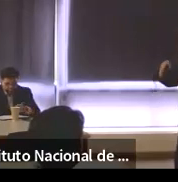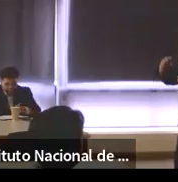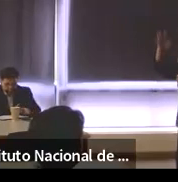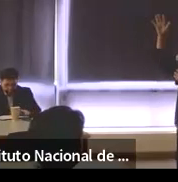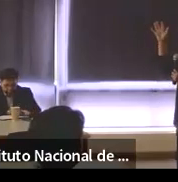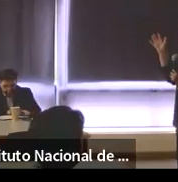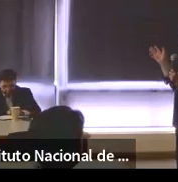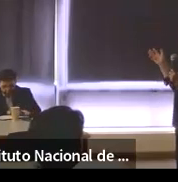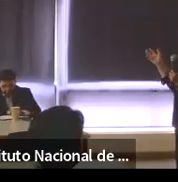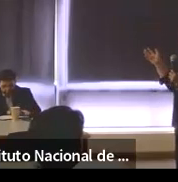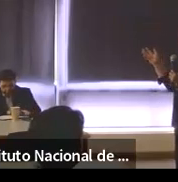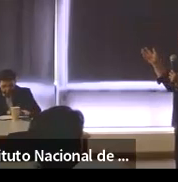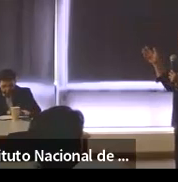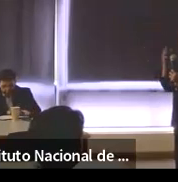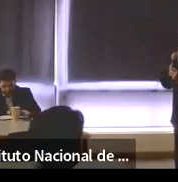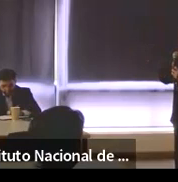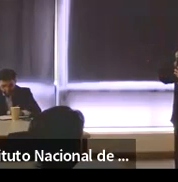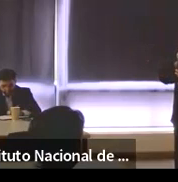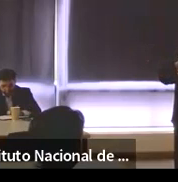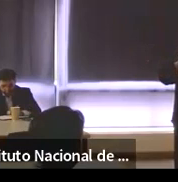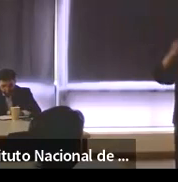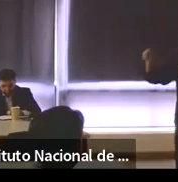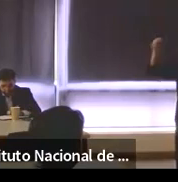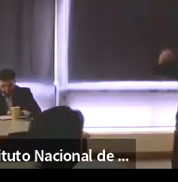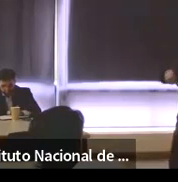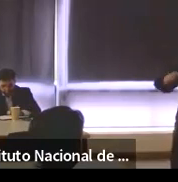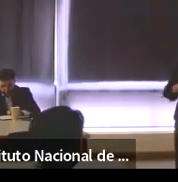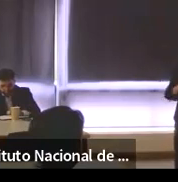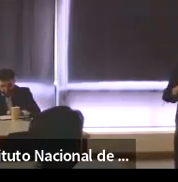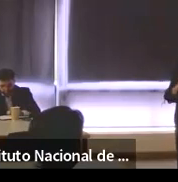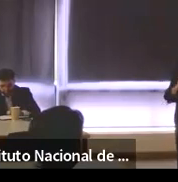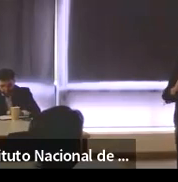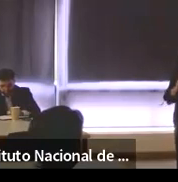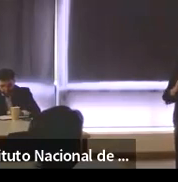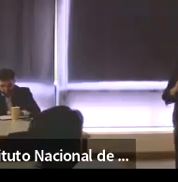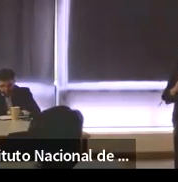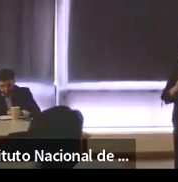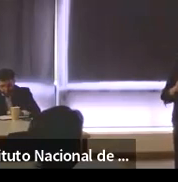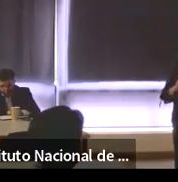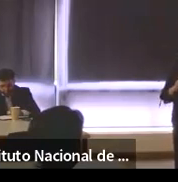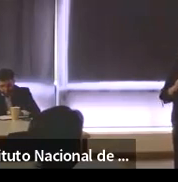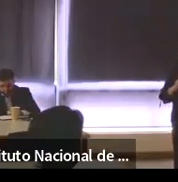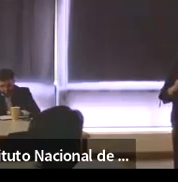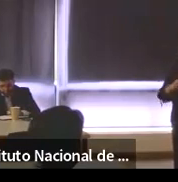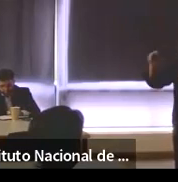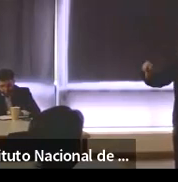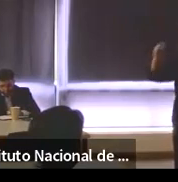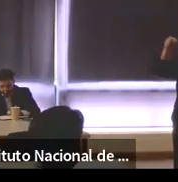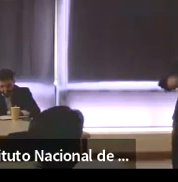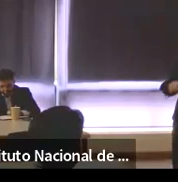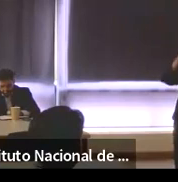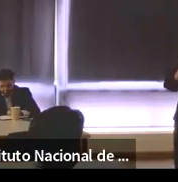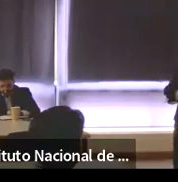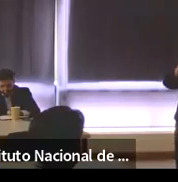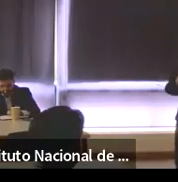se me abrió el panorama porque dije sí saben y todavía no tienen el problema todavía